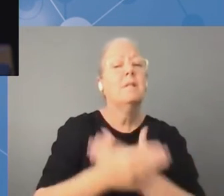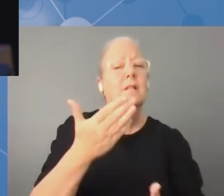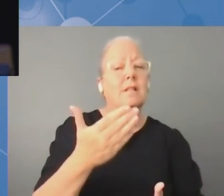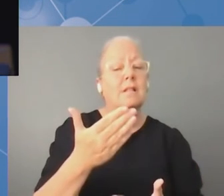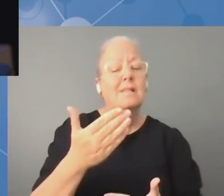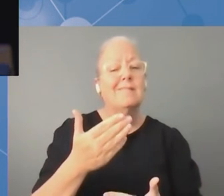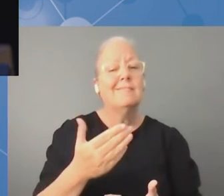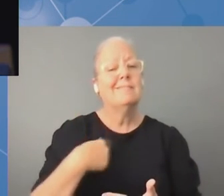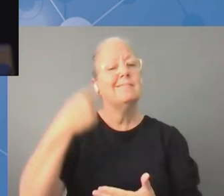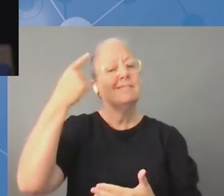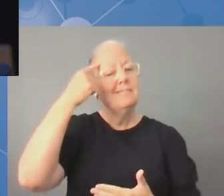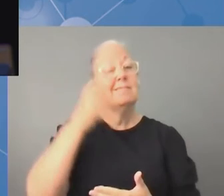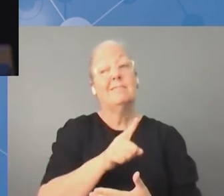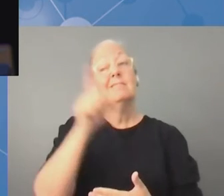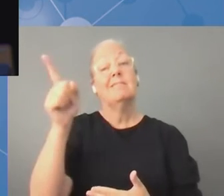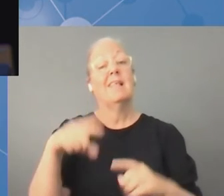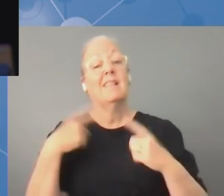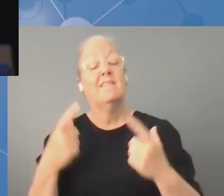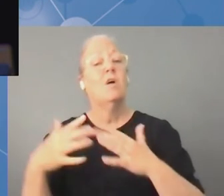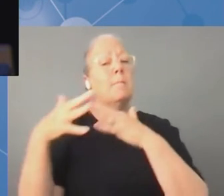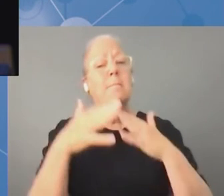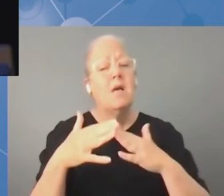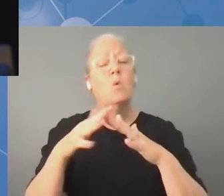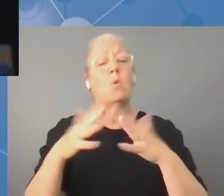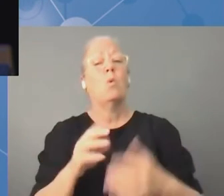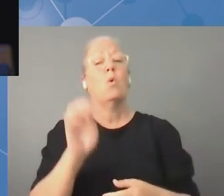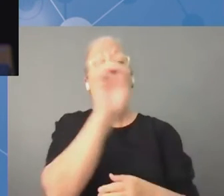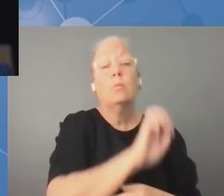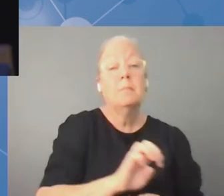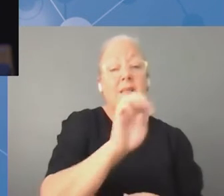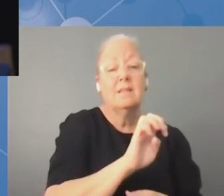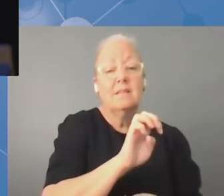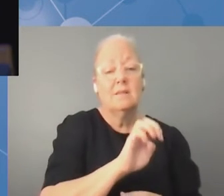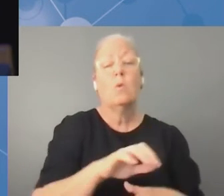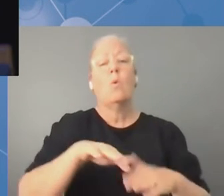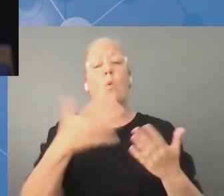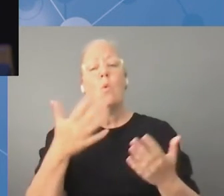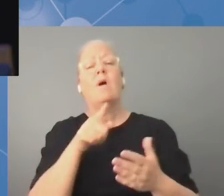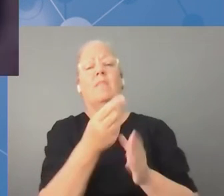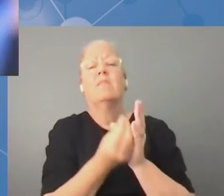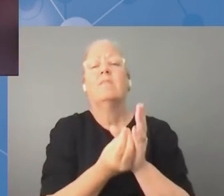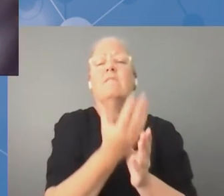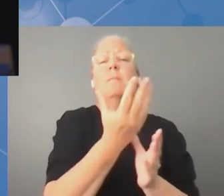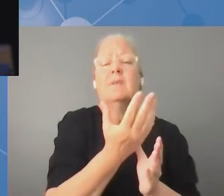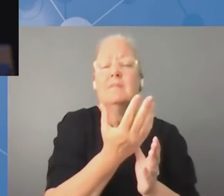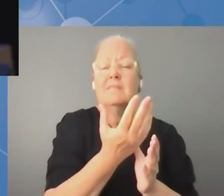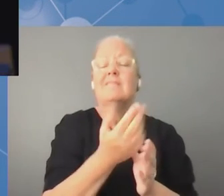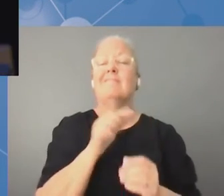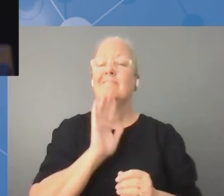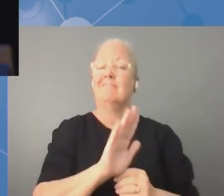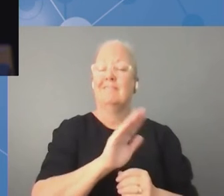ser considerado una organización que pueda participar en este foro